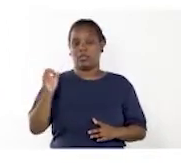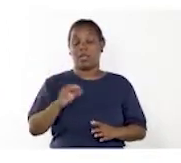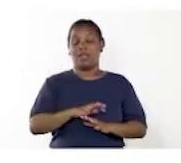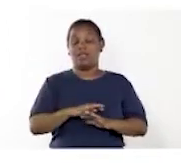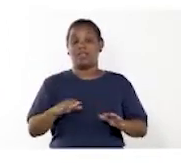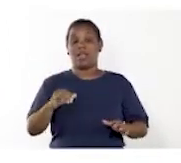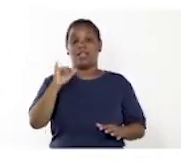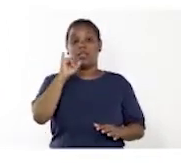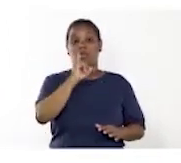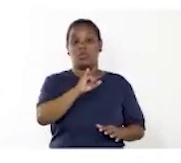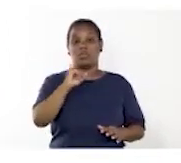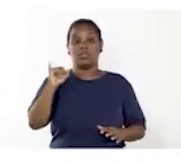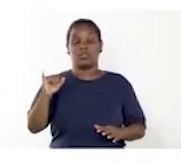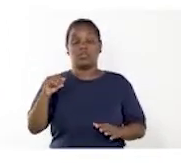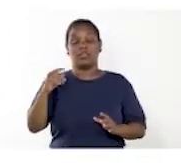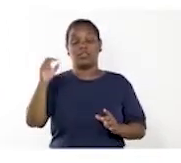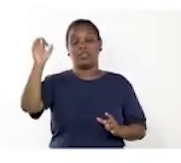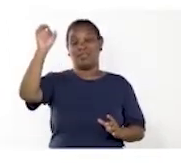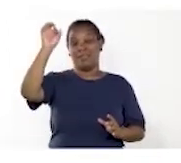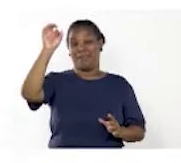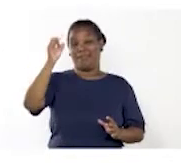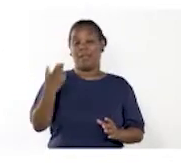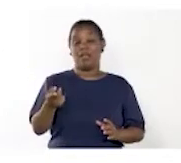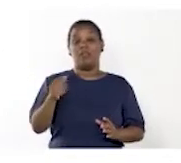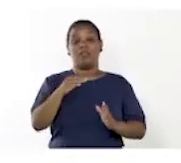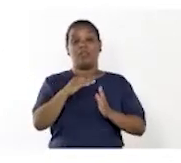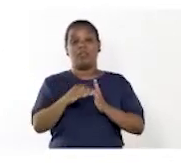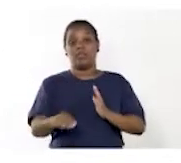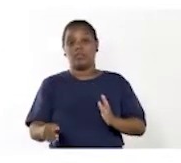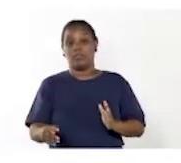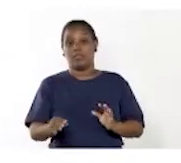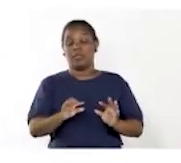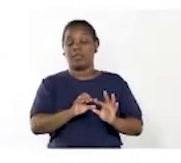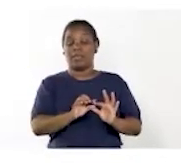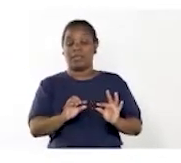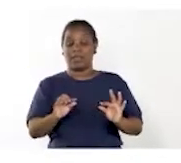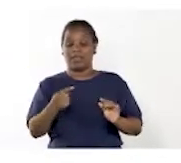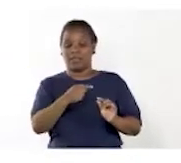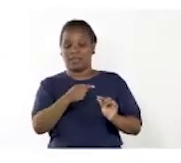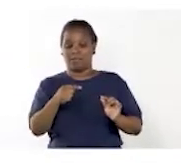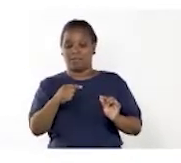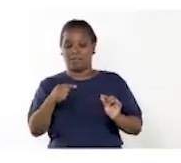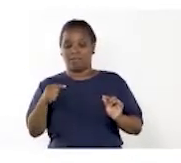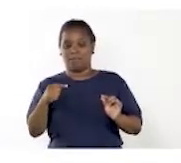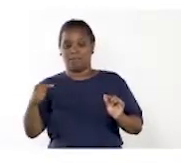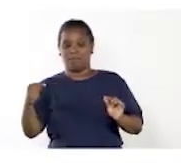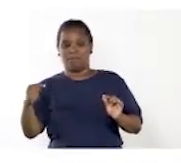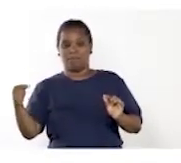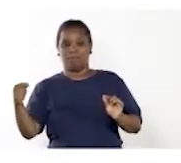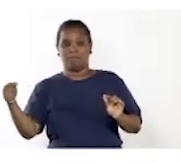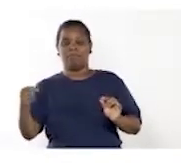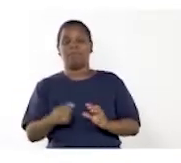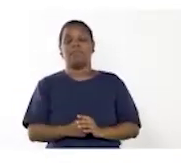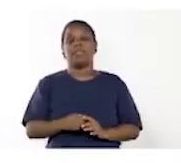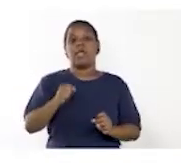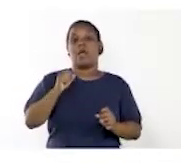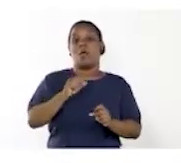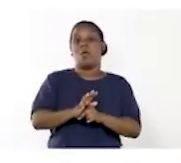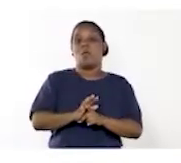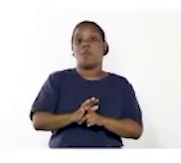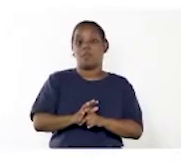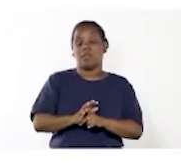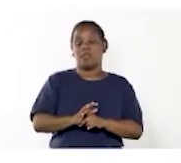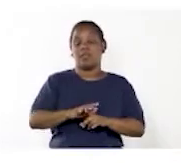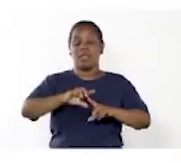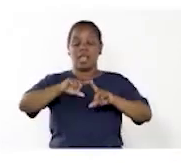66 grados y medio, que es la línea esa que aparece ahí en forma discontinua, comienza, es el